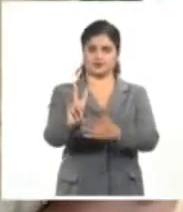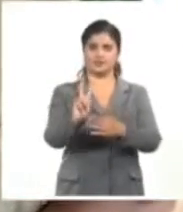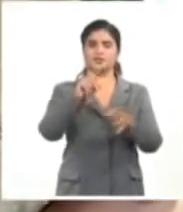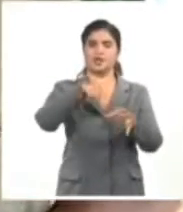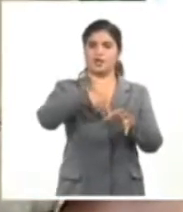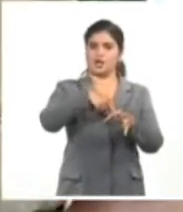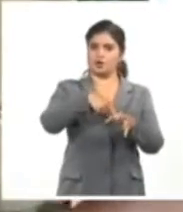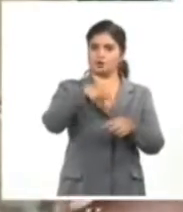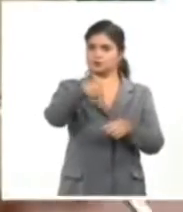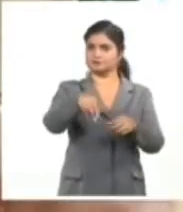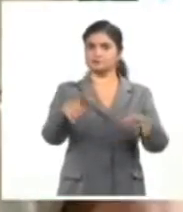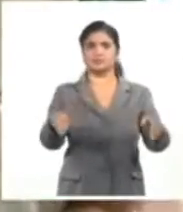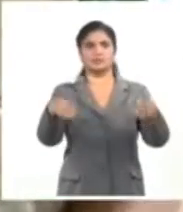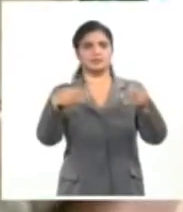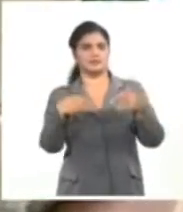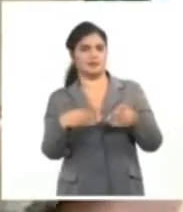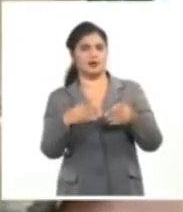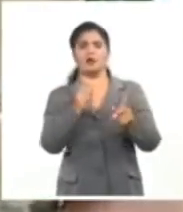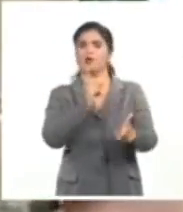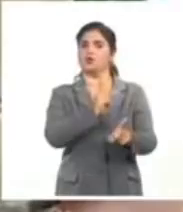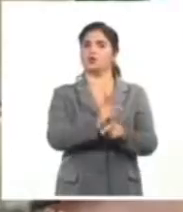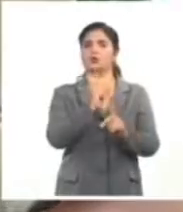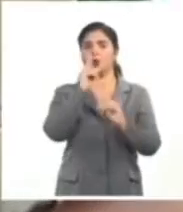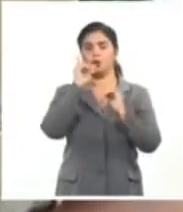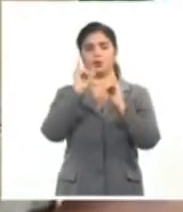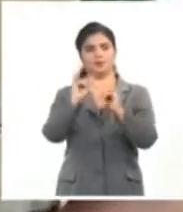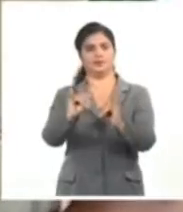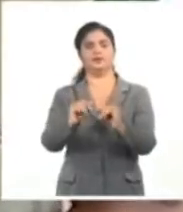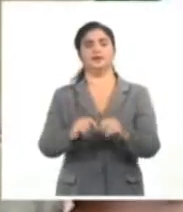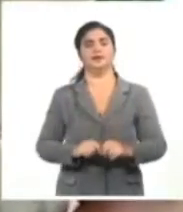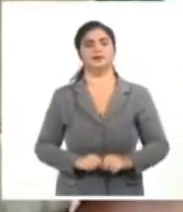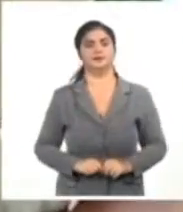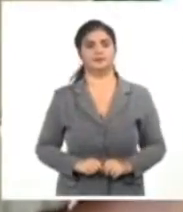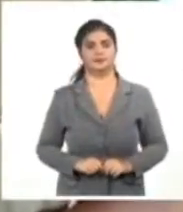a la Isla de la Juventud. Ahora nosotros devolvemos la señal a nuestros estudios centrales. Muy buenas tardes.